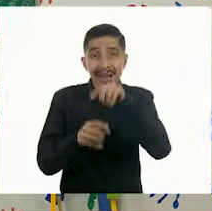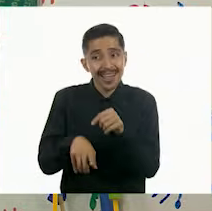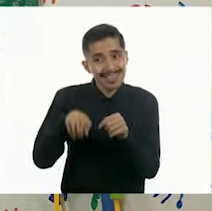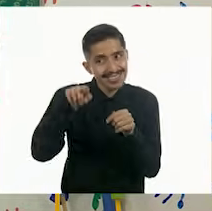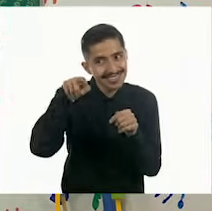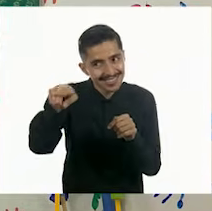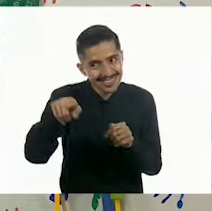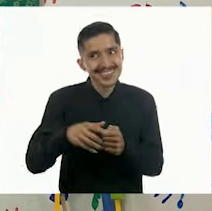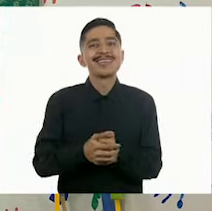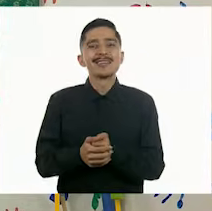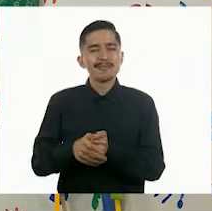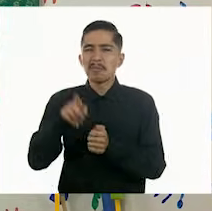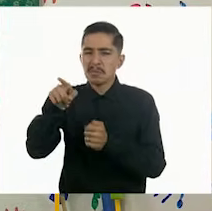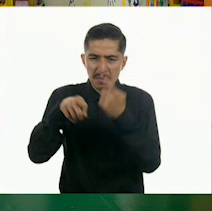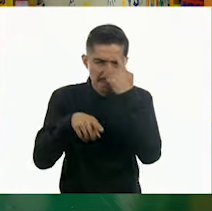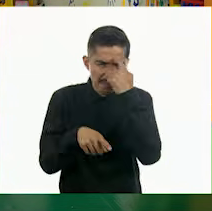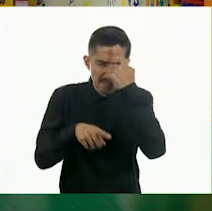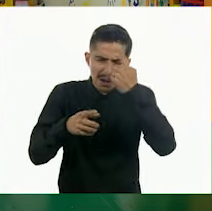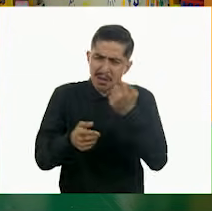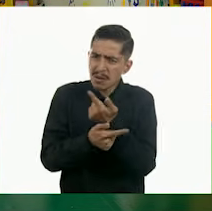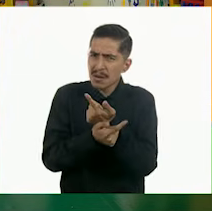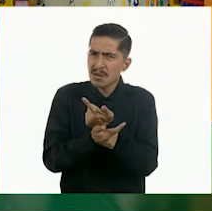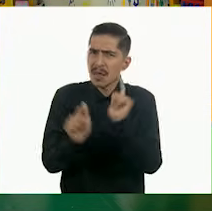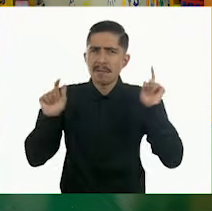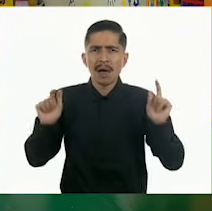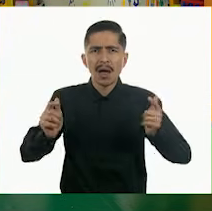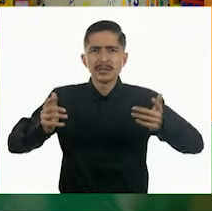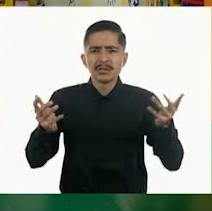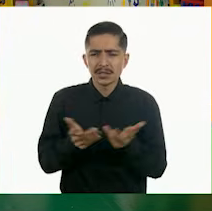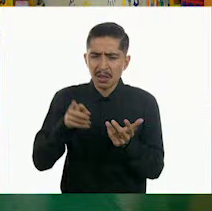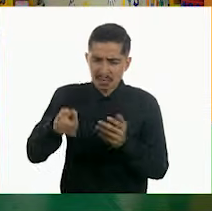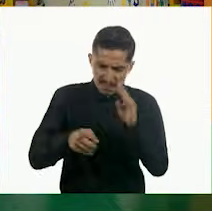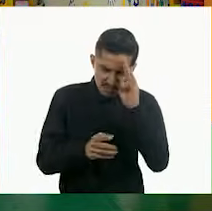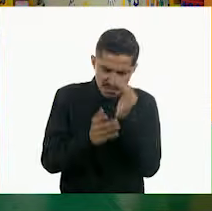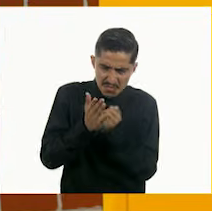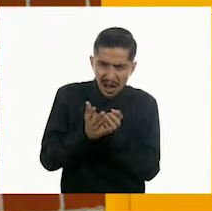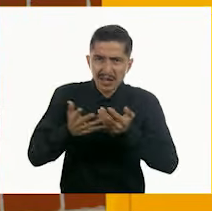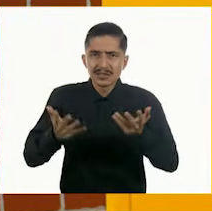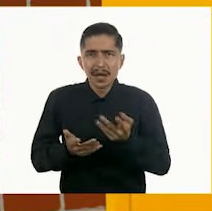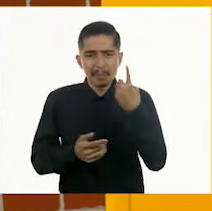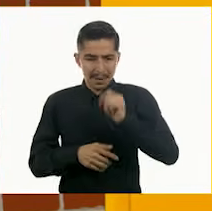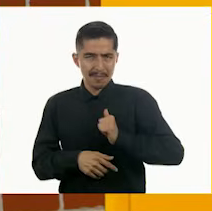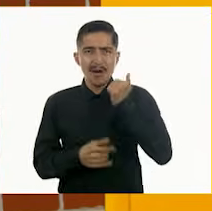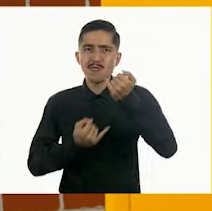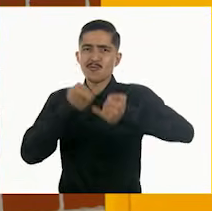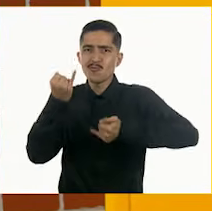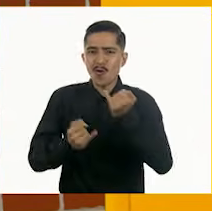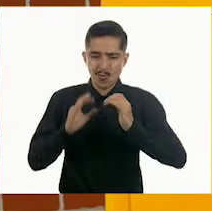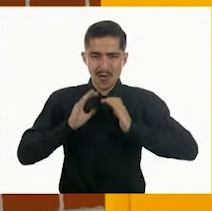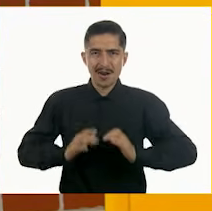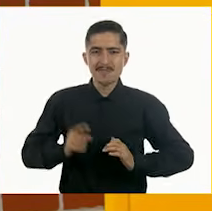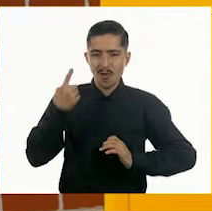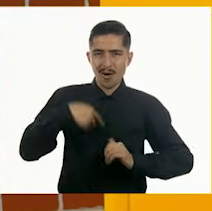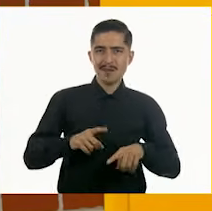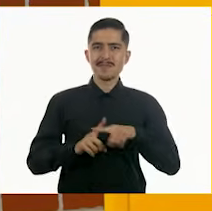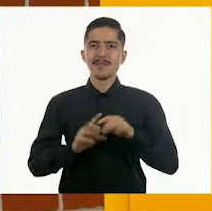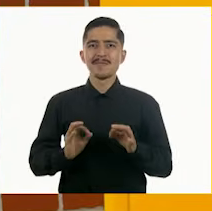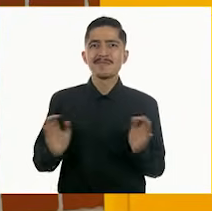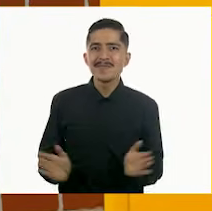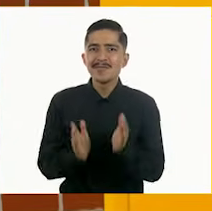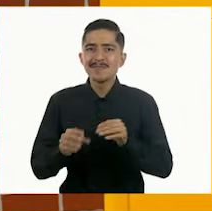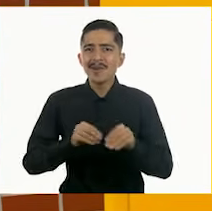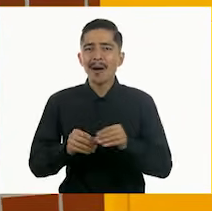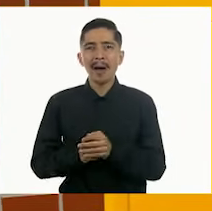Tú vas a poder hacer lo que se te ocurra con ella. ¿De verdad? Sirve que aprovechas para jugar y activar tu cuerpo. Me